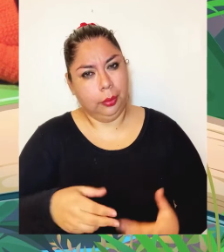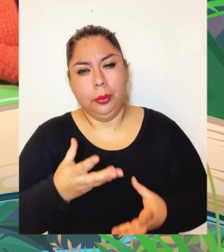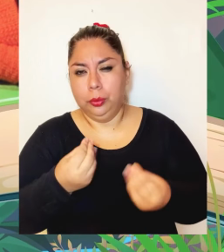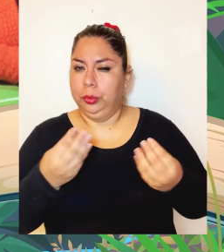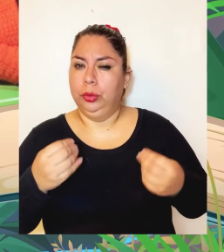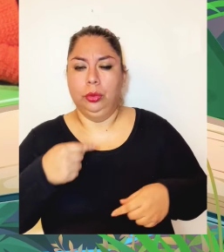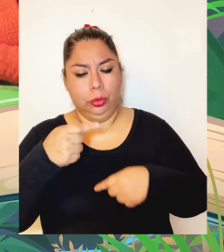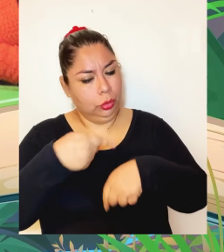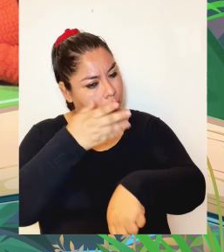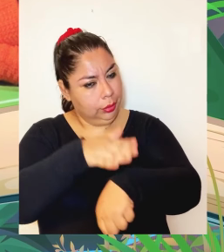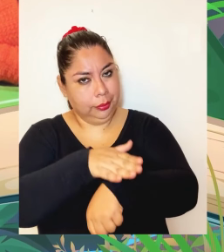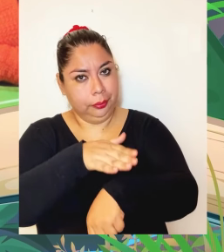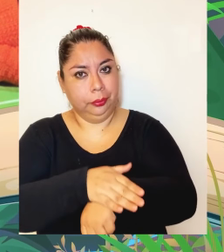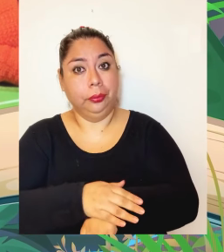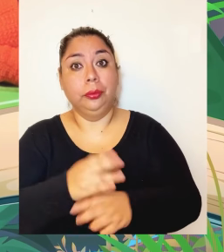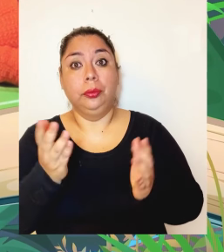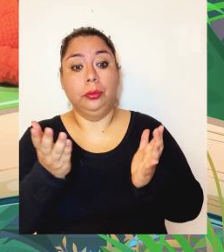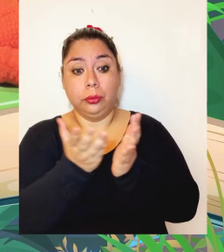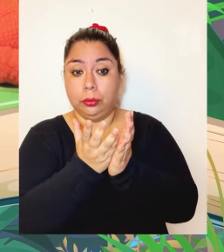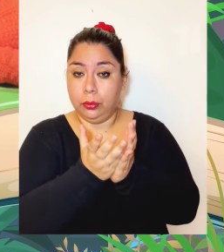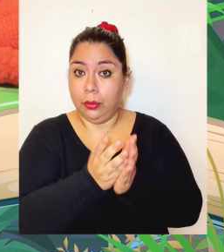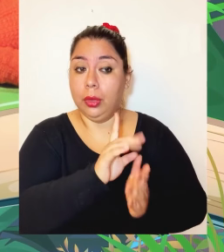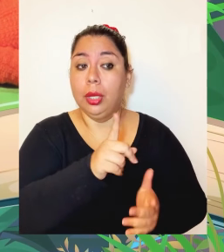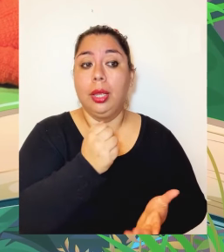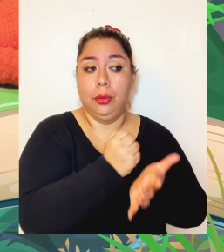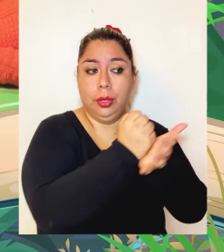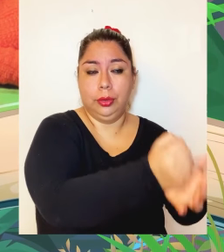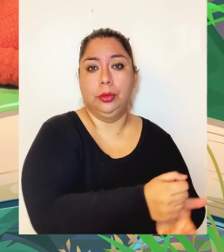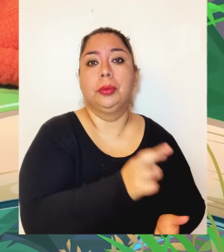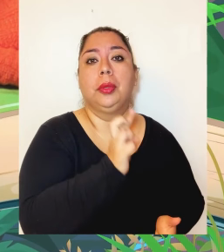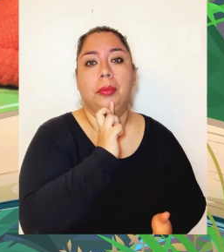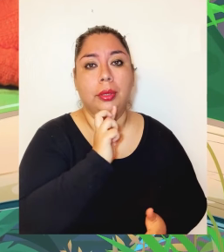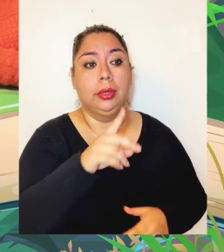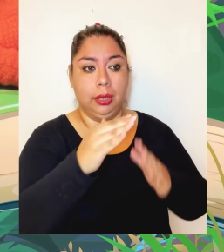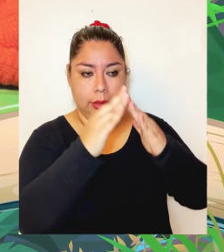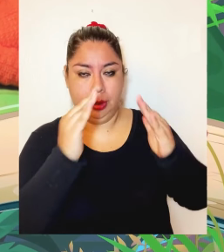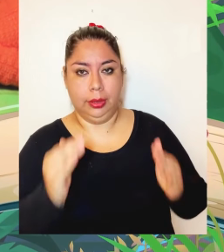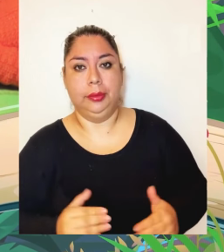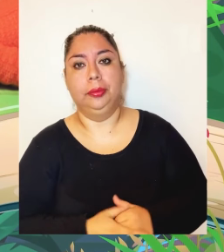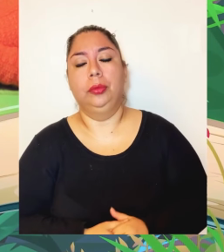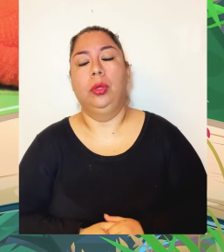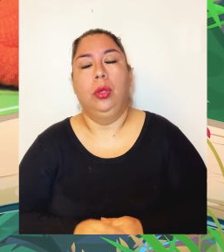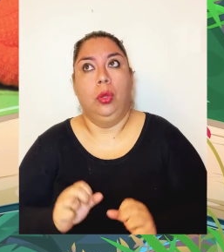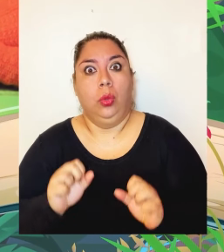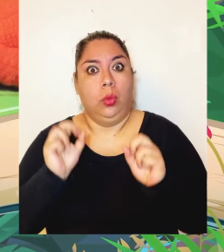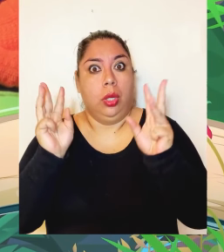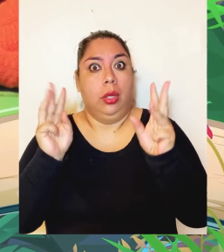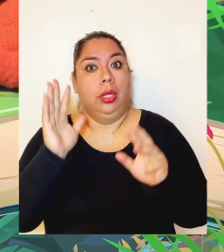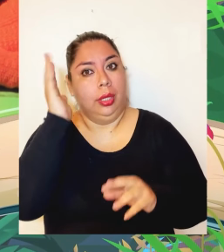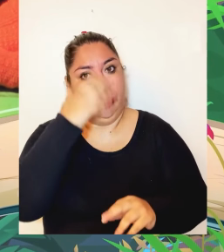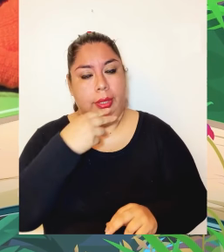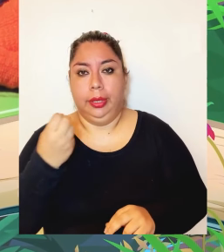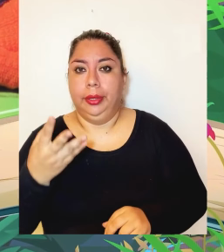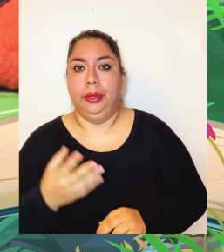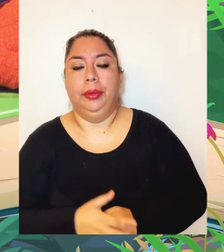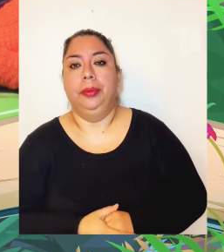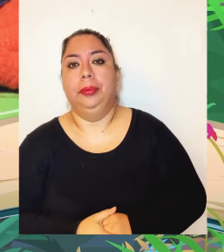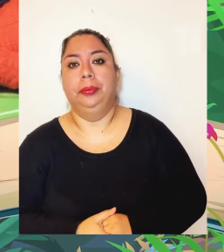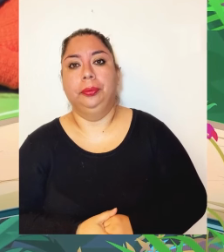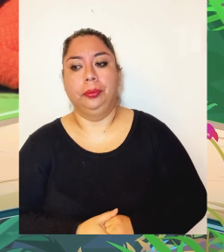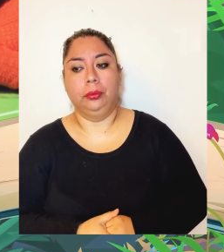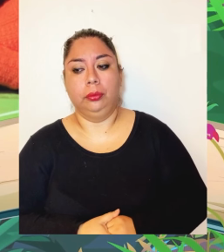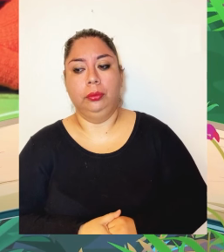con zapachese. Tatanguta, mamanguta, ya no para gospa. ¡Guau! Rumi, y más su